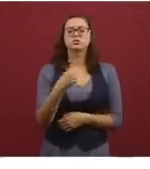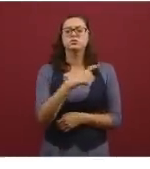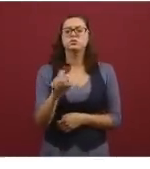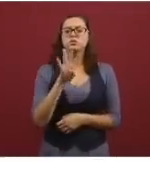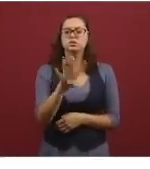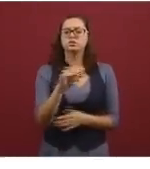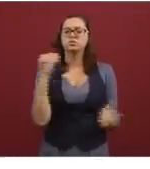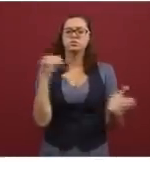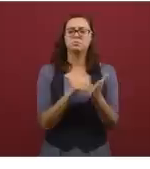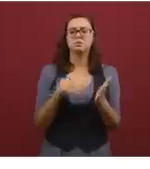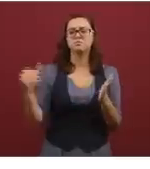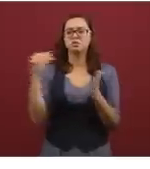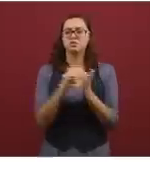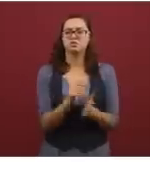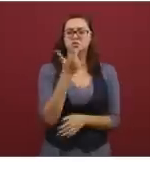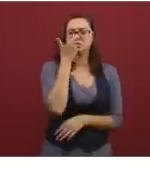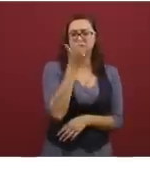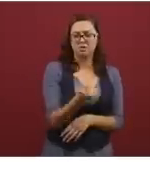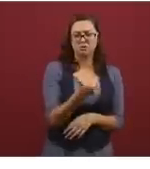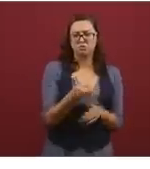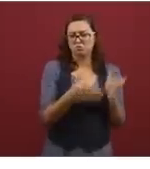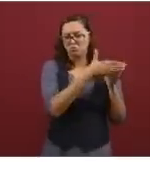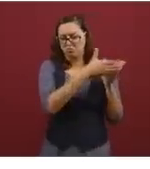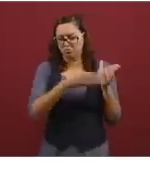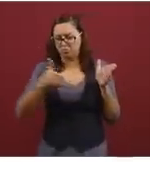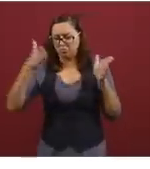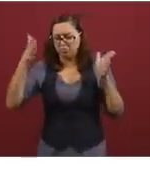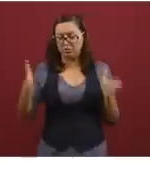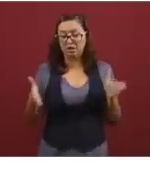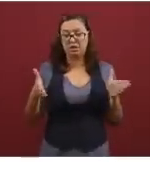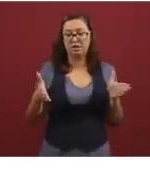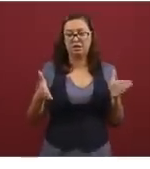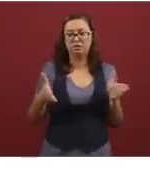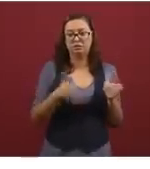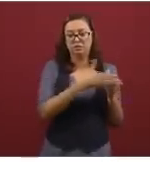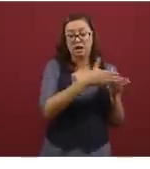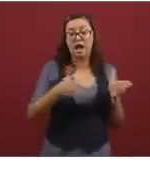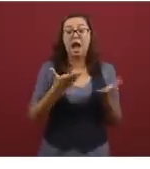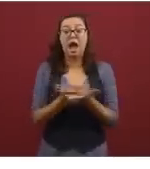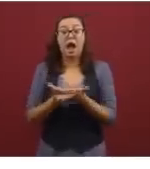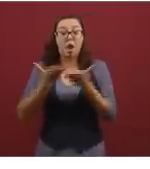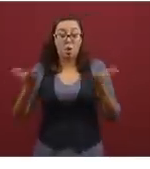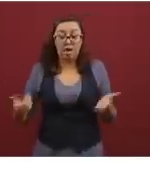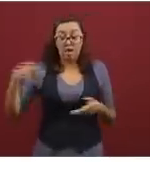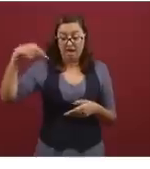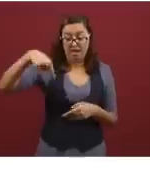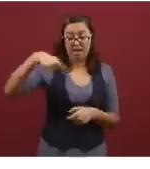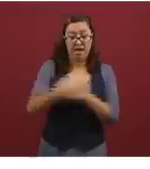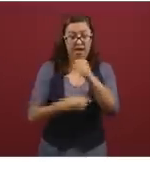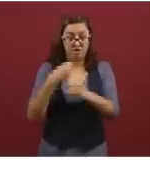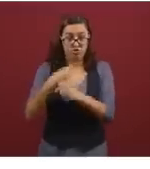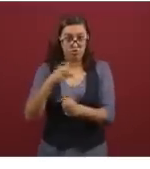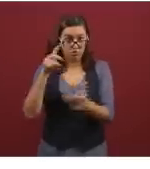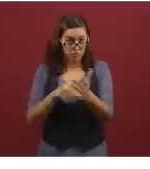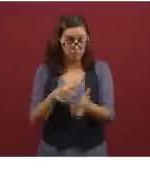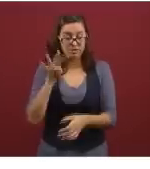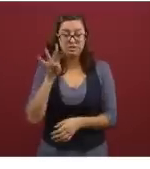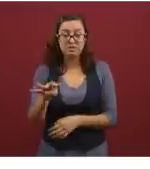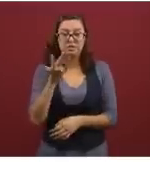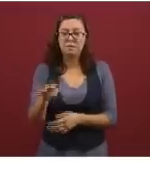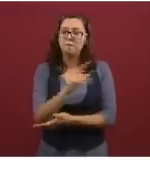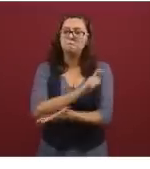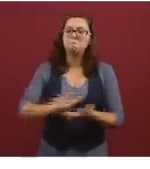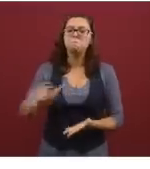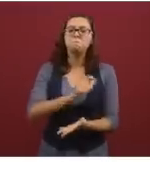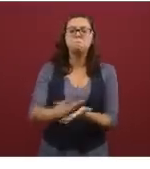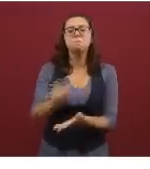pesos en este periodo. En el mismo, nada más que de este año, es de 127